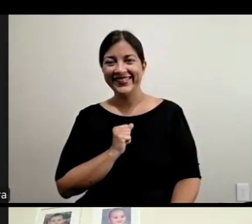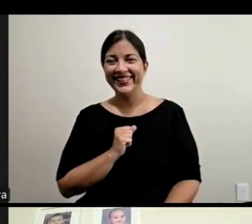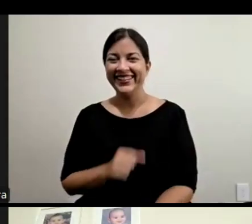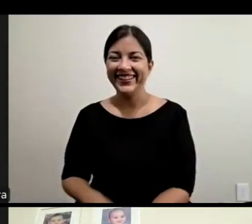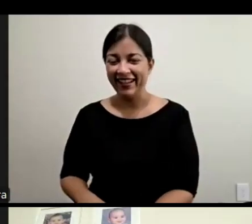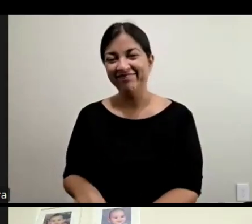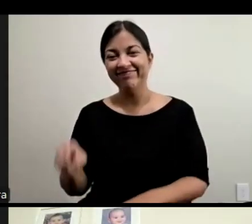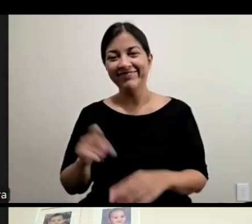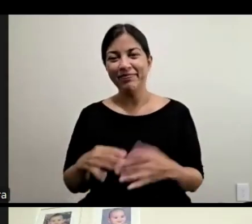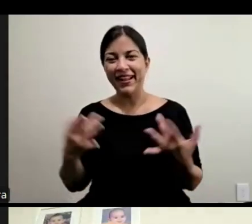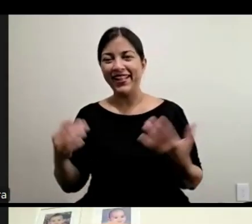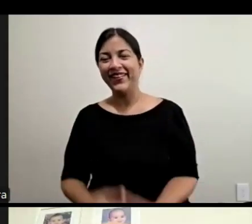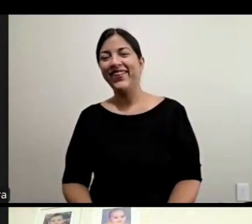anyway,